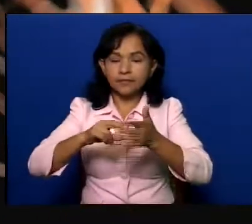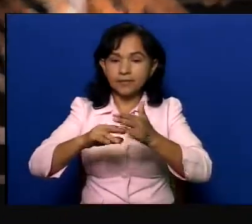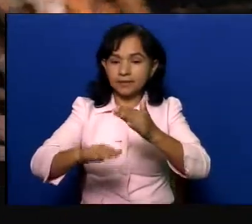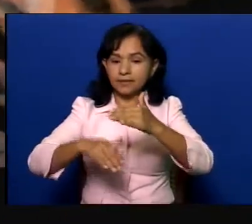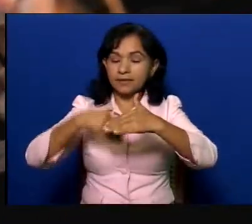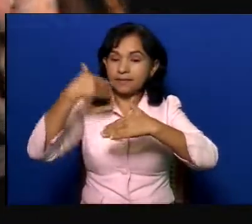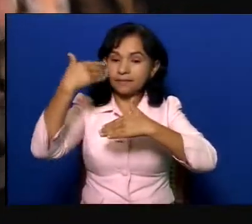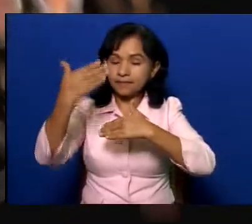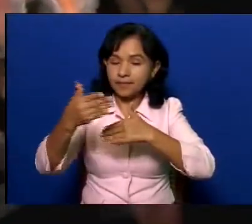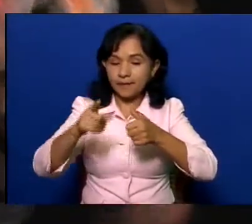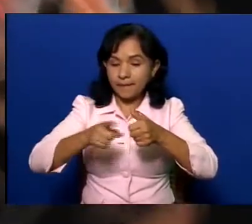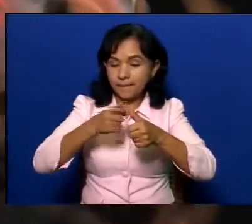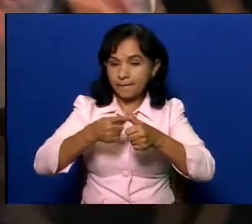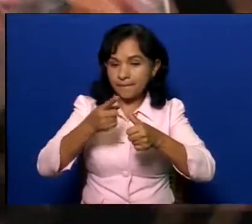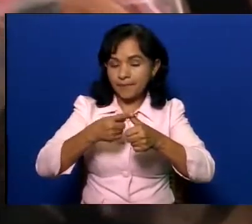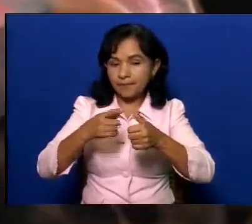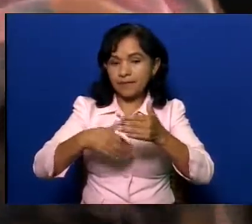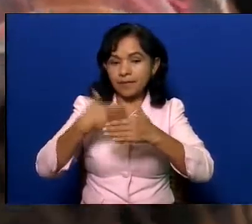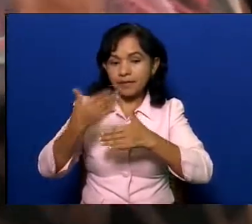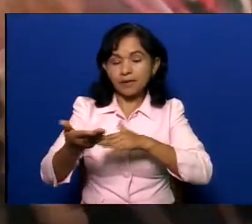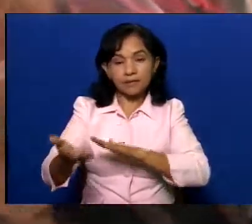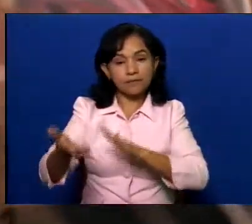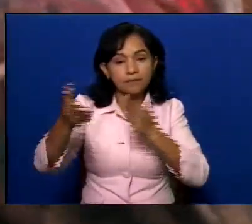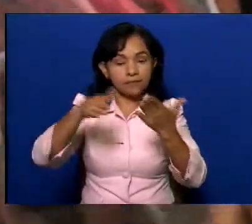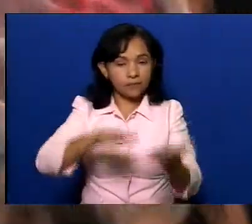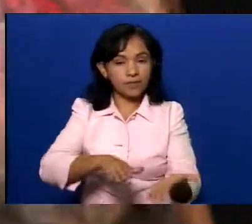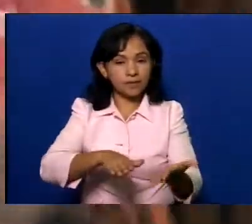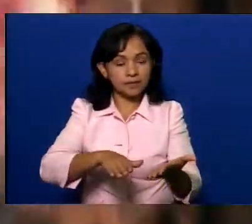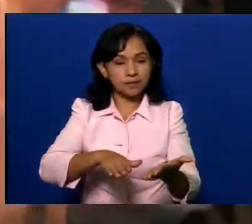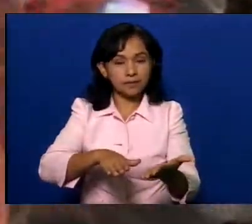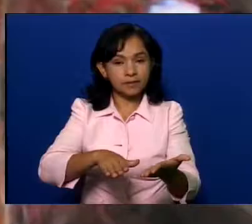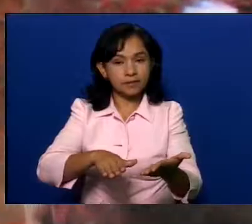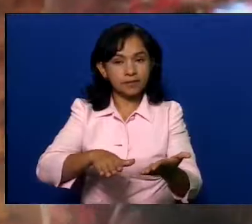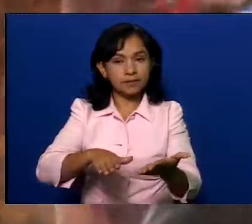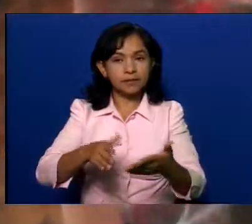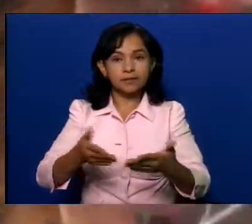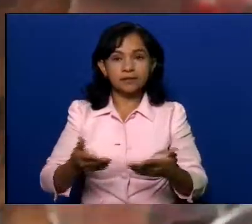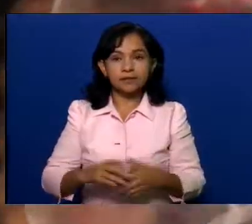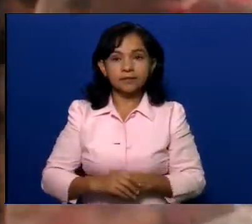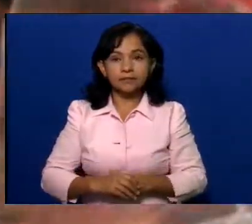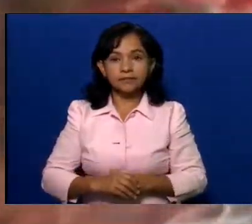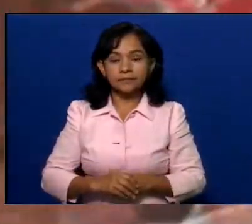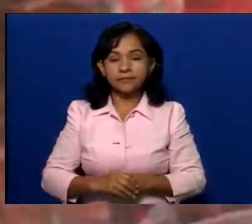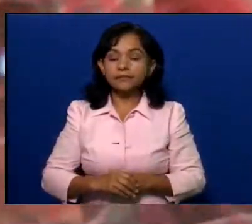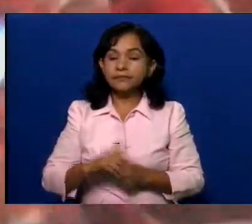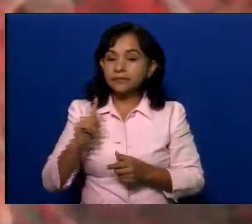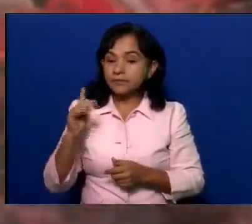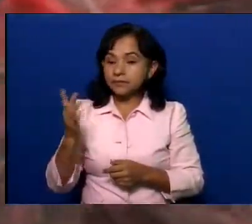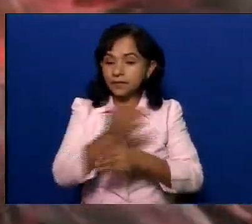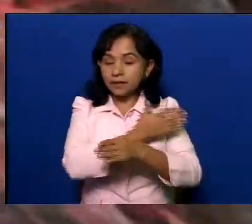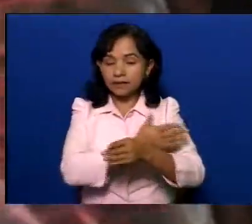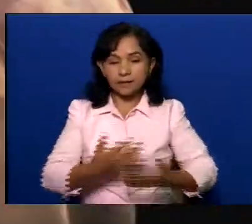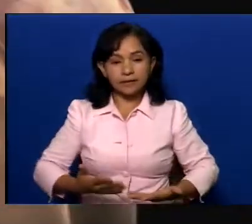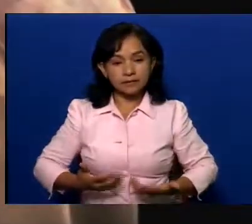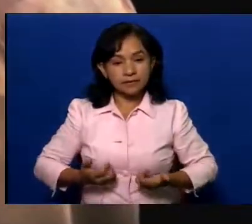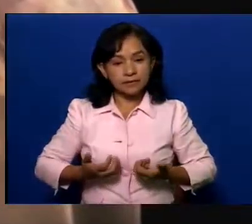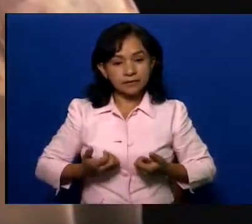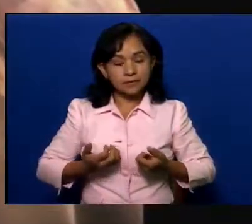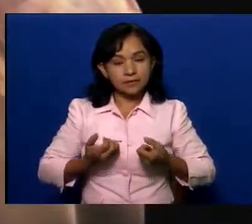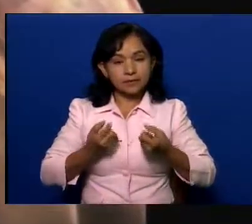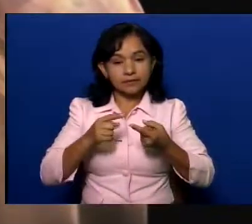del CET, ellos aparecen como causa de mortalidad. Y si juntamos todos los cánceres,